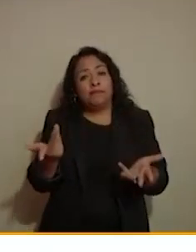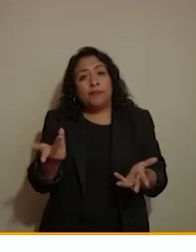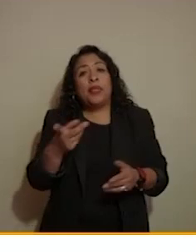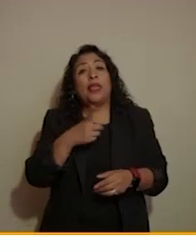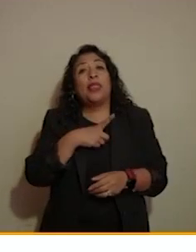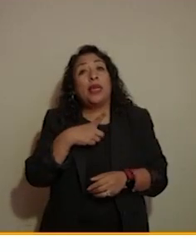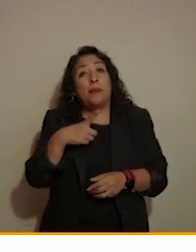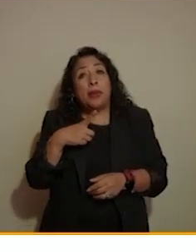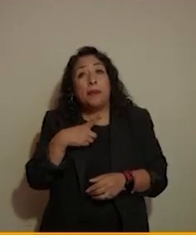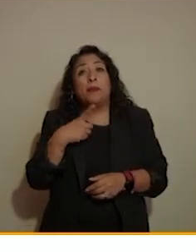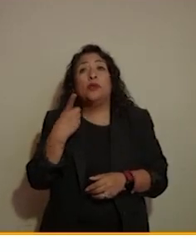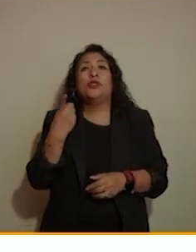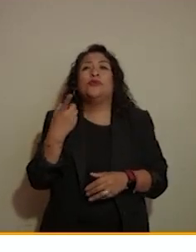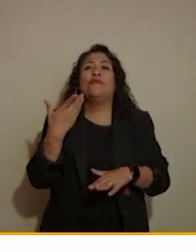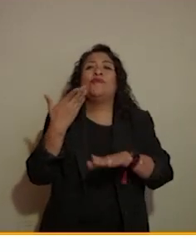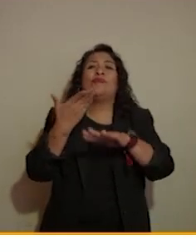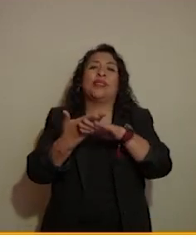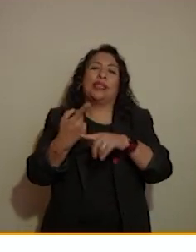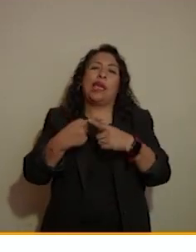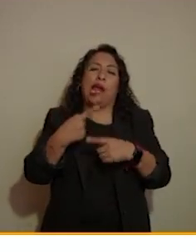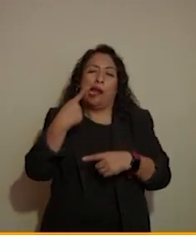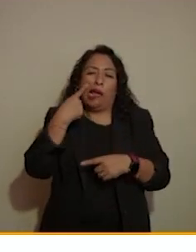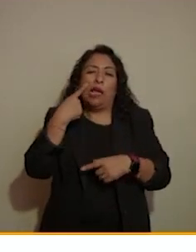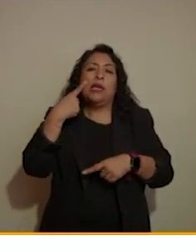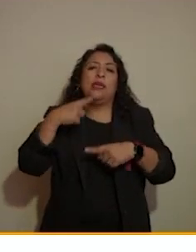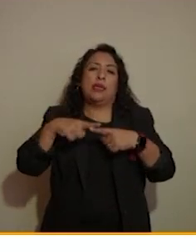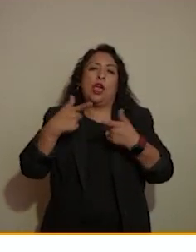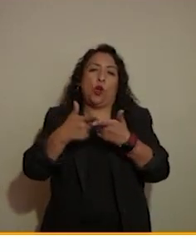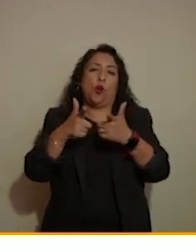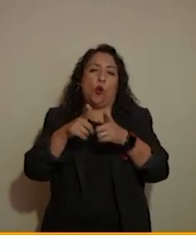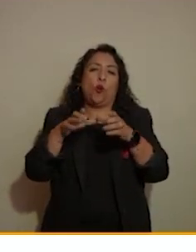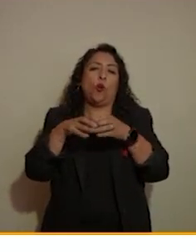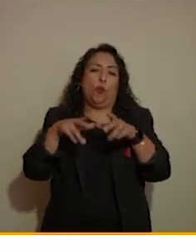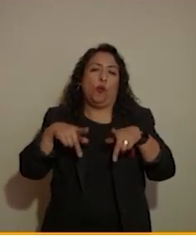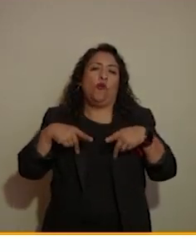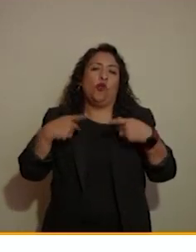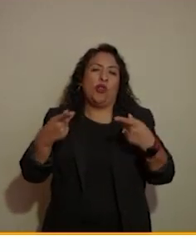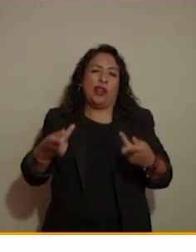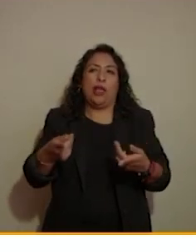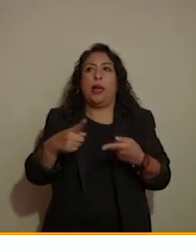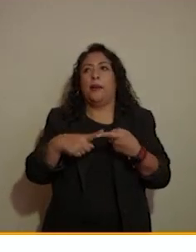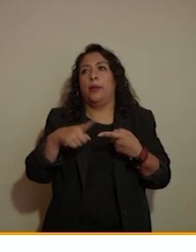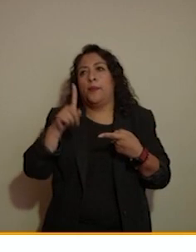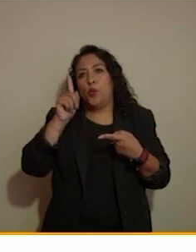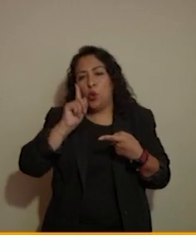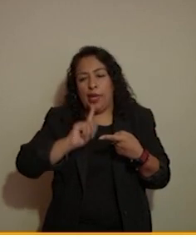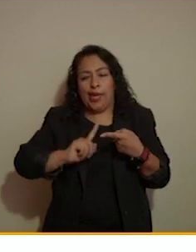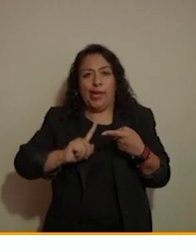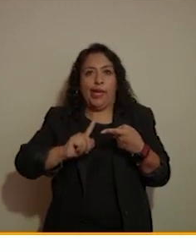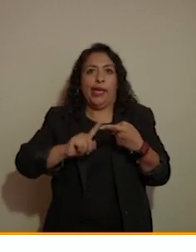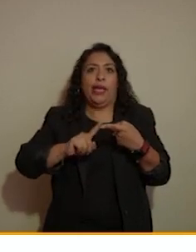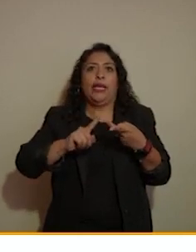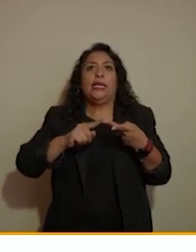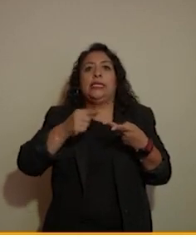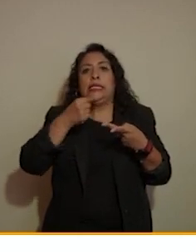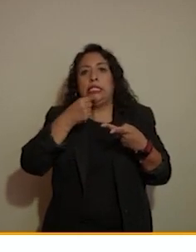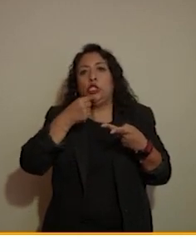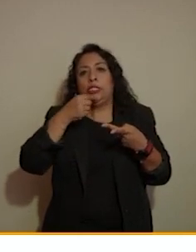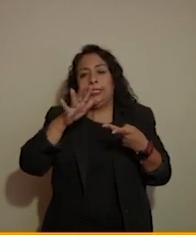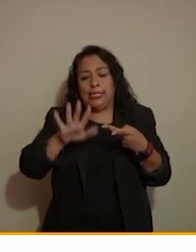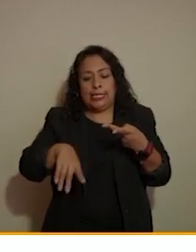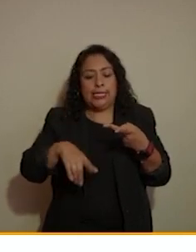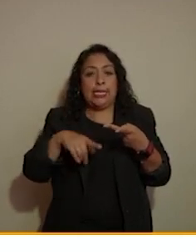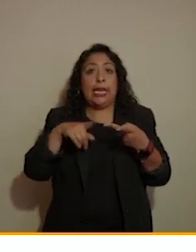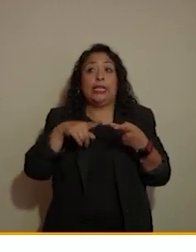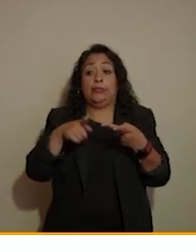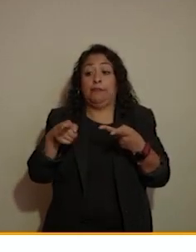quedan más afectadas generalmente son las poblaciones vulnerables, mujeres, niños y niñas cuando